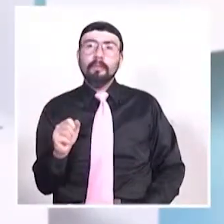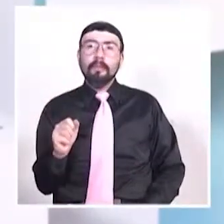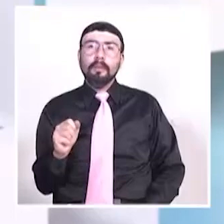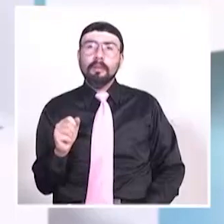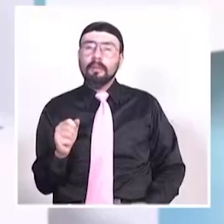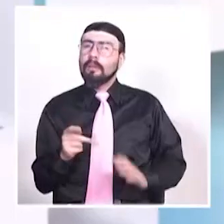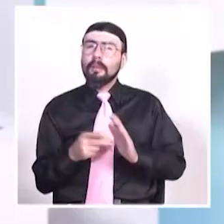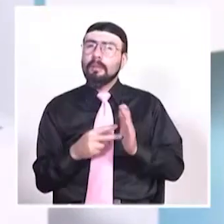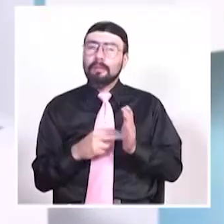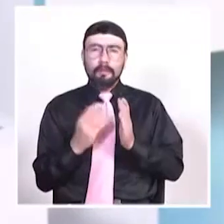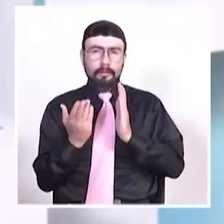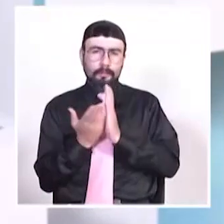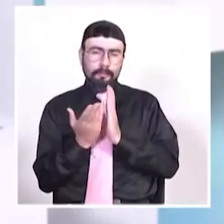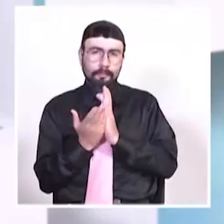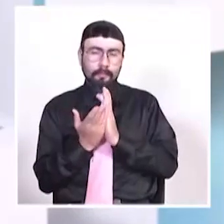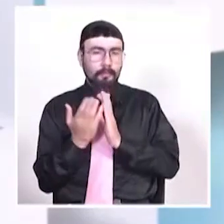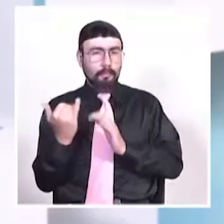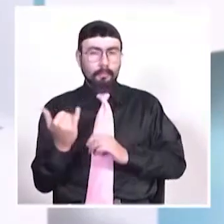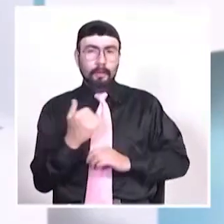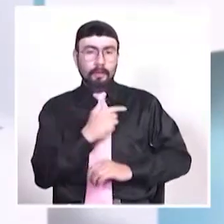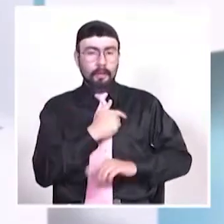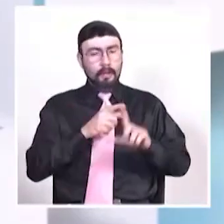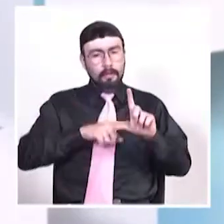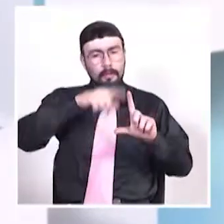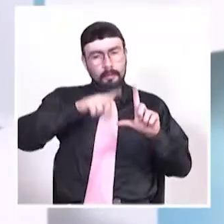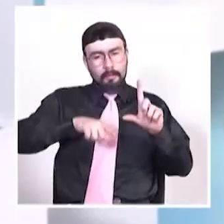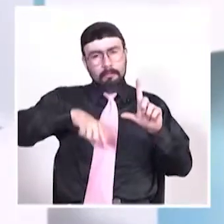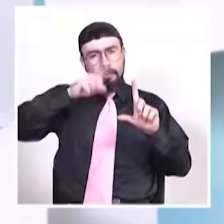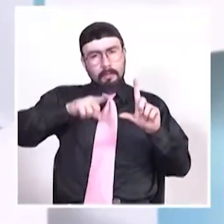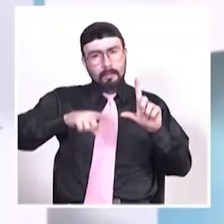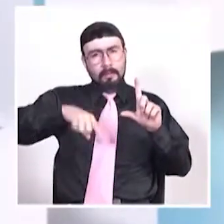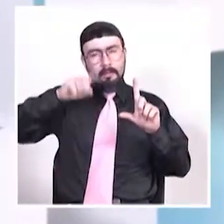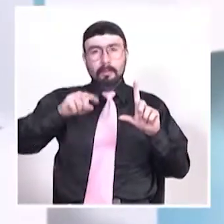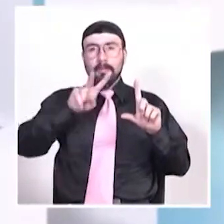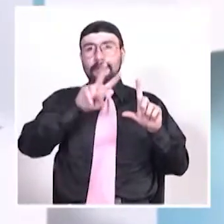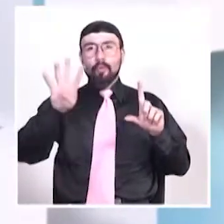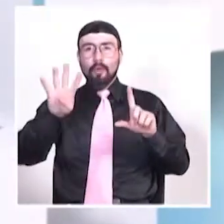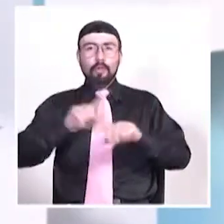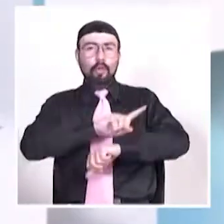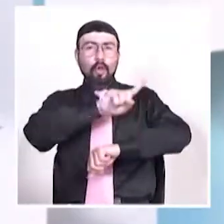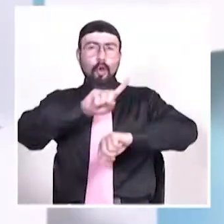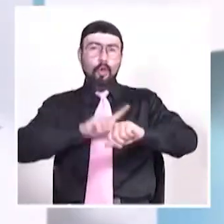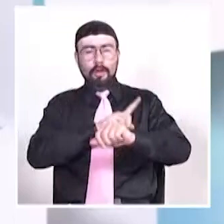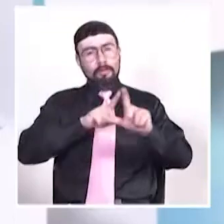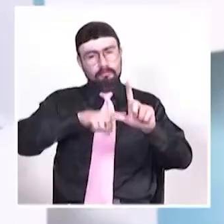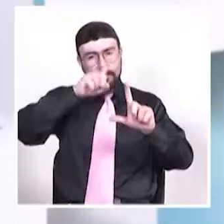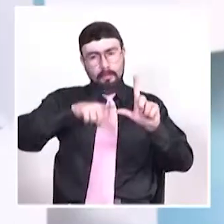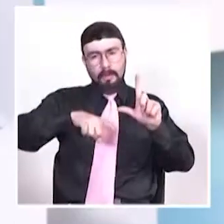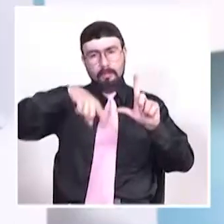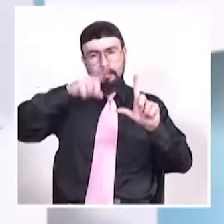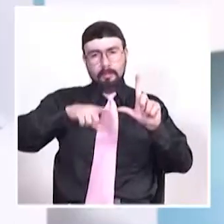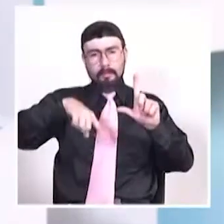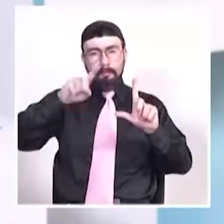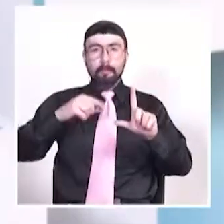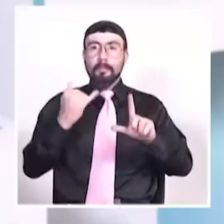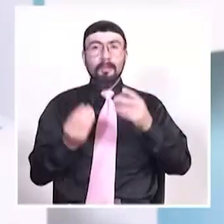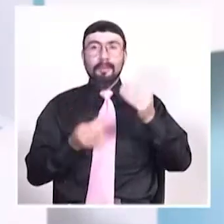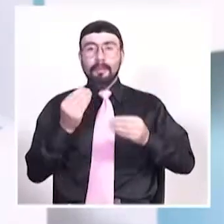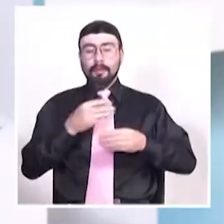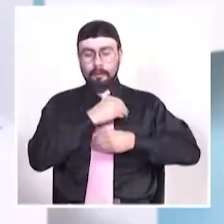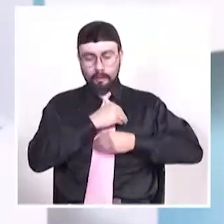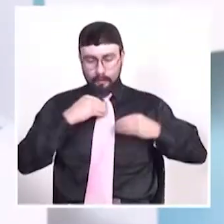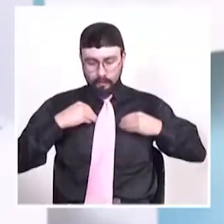un estudio electrocardiográfico que se le hace al paciente durante 24 horas. Entonces al paciente le ponen unos